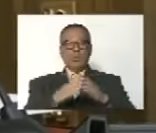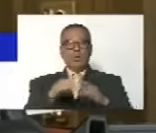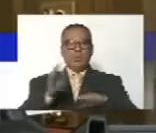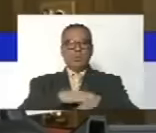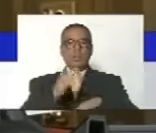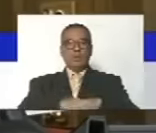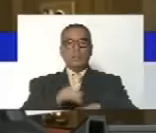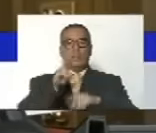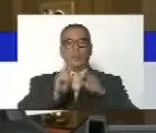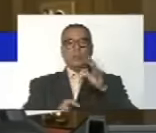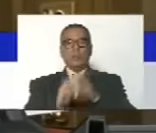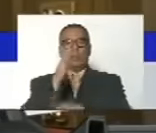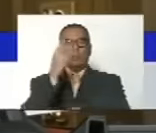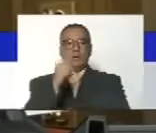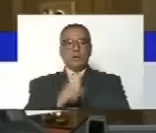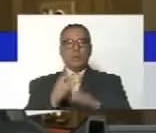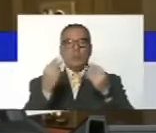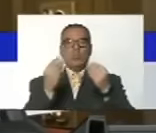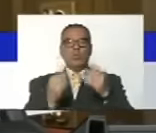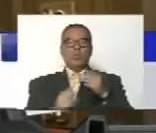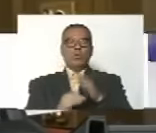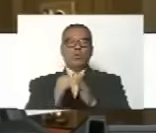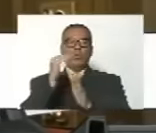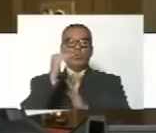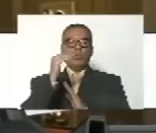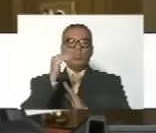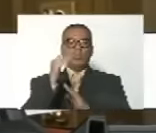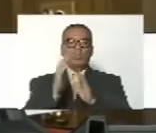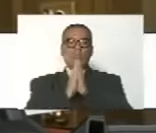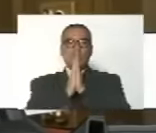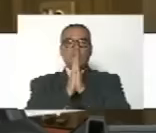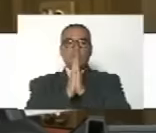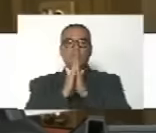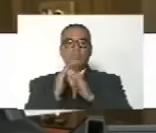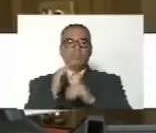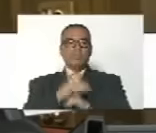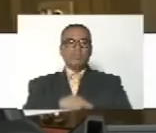día jueves 2 de mayo del presente Demasiado año. Volumen. Bájale un poquito de volumen al subsecretario, por favor.